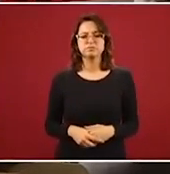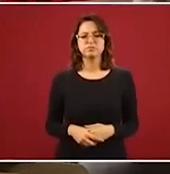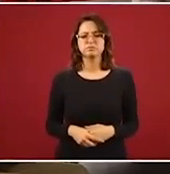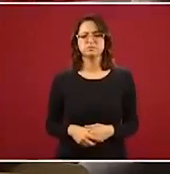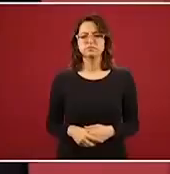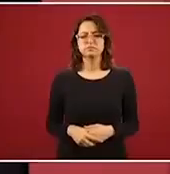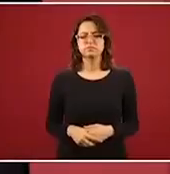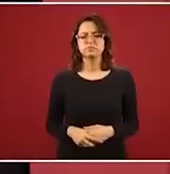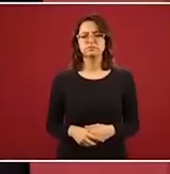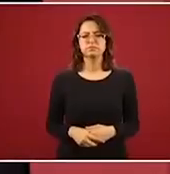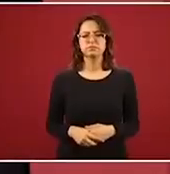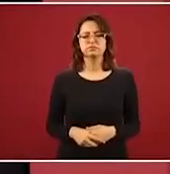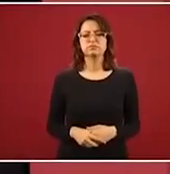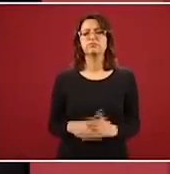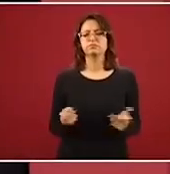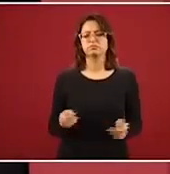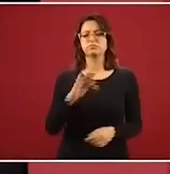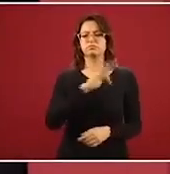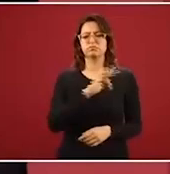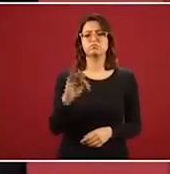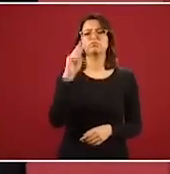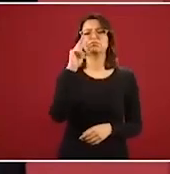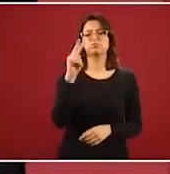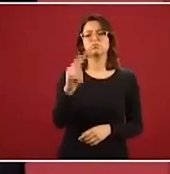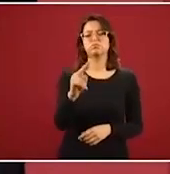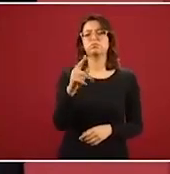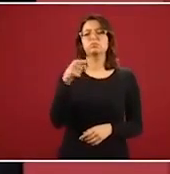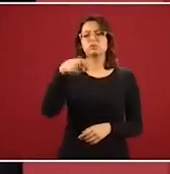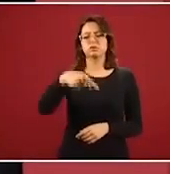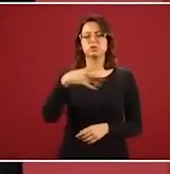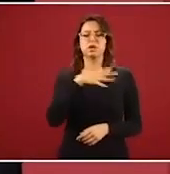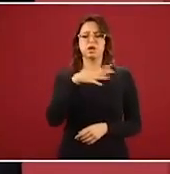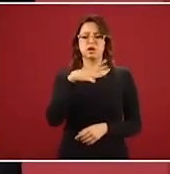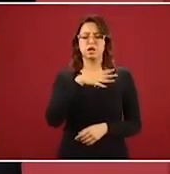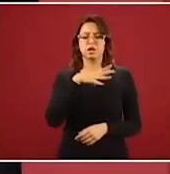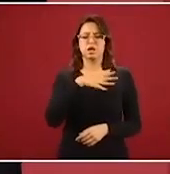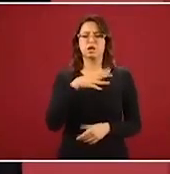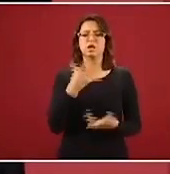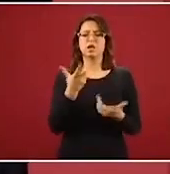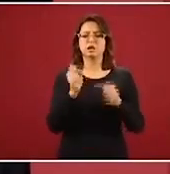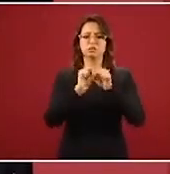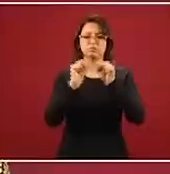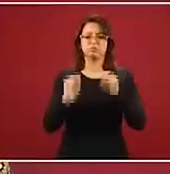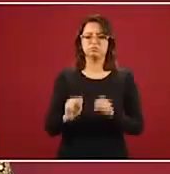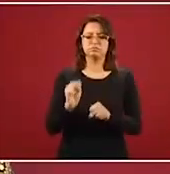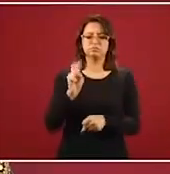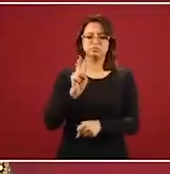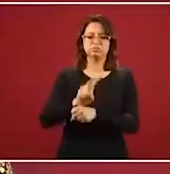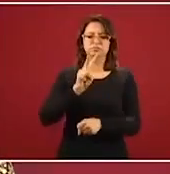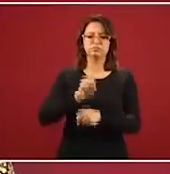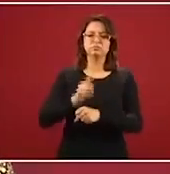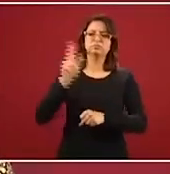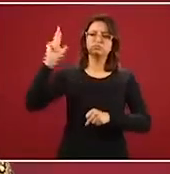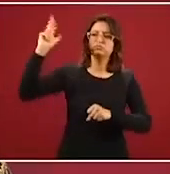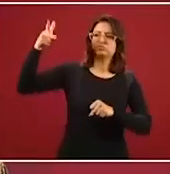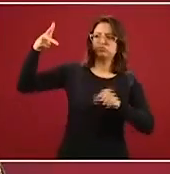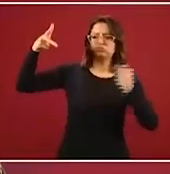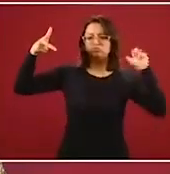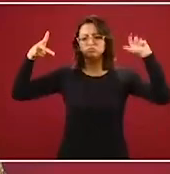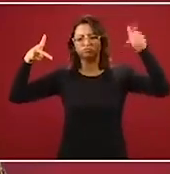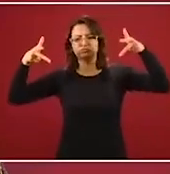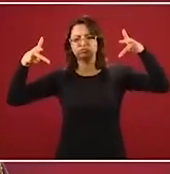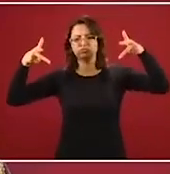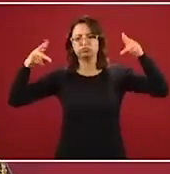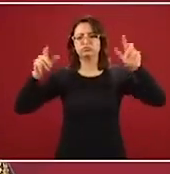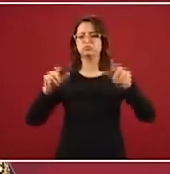Tiene también, ustedes lo verán, un sistema para darse su propia seguridad, un sistema de cámaras para que estén atentos